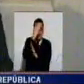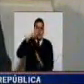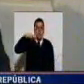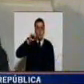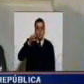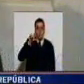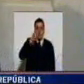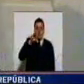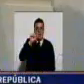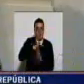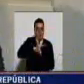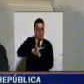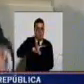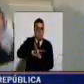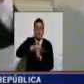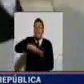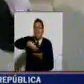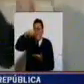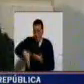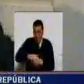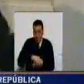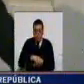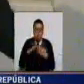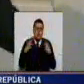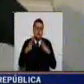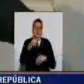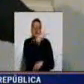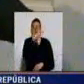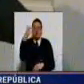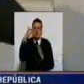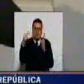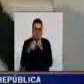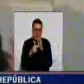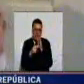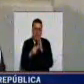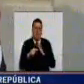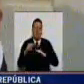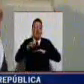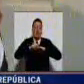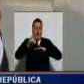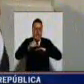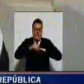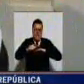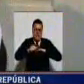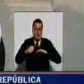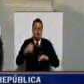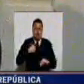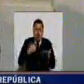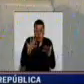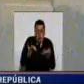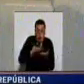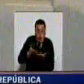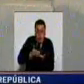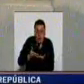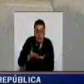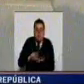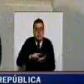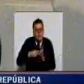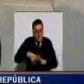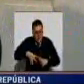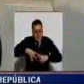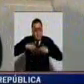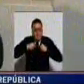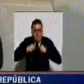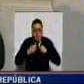pólizas de cumplimiento, unas pólizas costosas de más de $200,000, en las que usted como comprador asumía